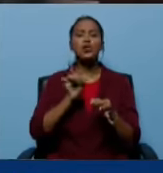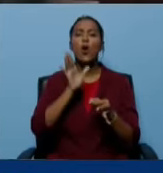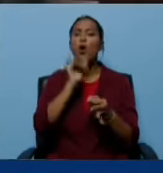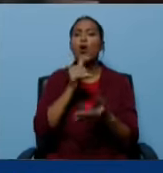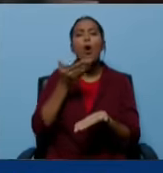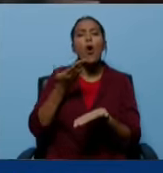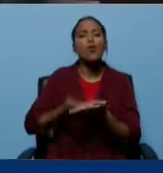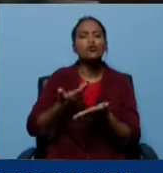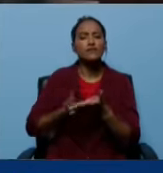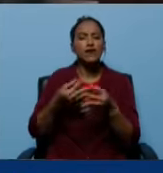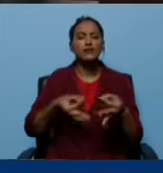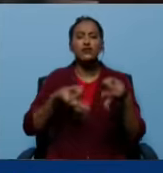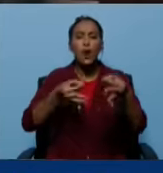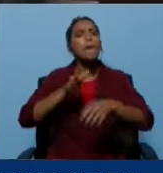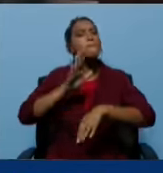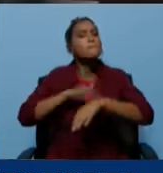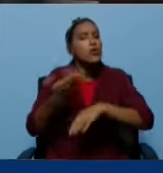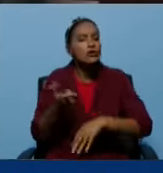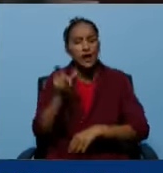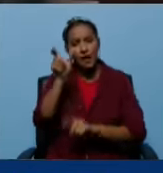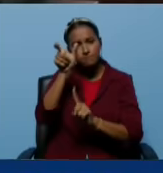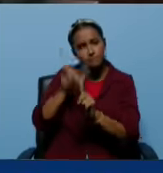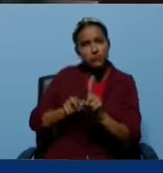su ausencia.